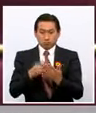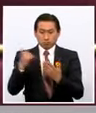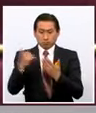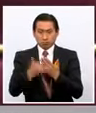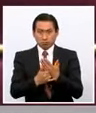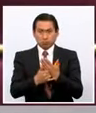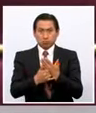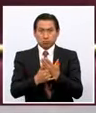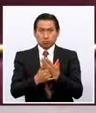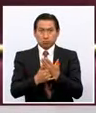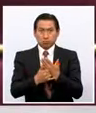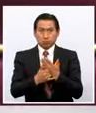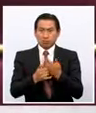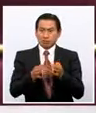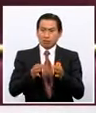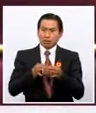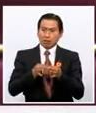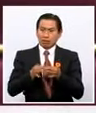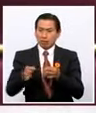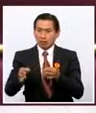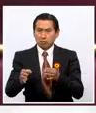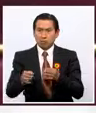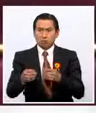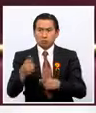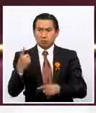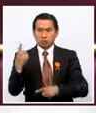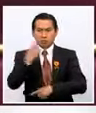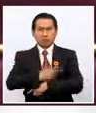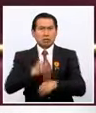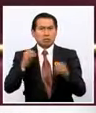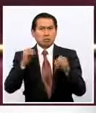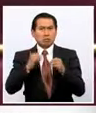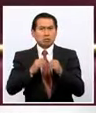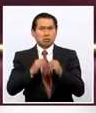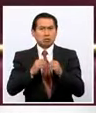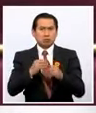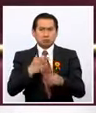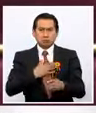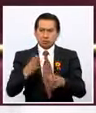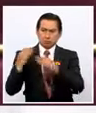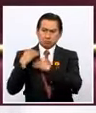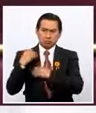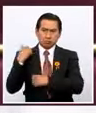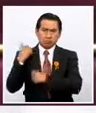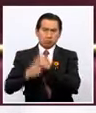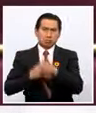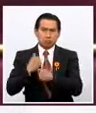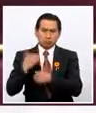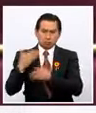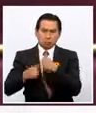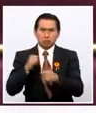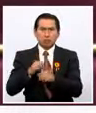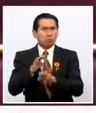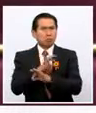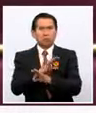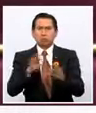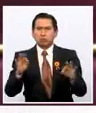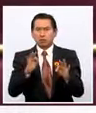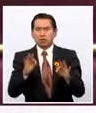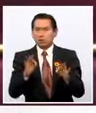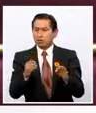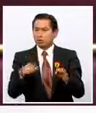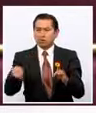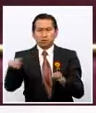prorrogar ni por un solo día el mandato de mi gestión siempre hemos dicho